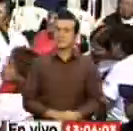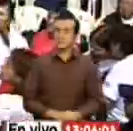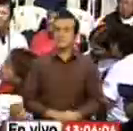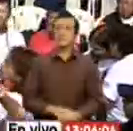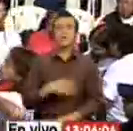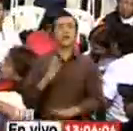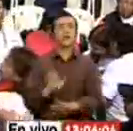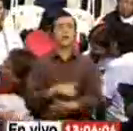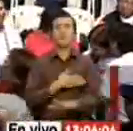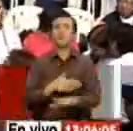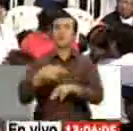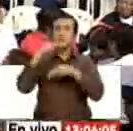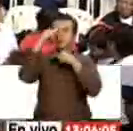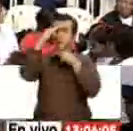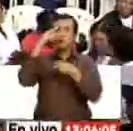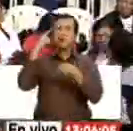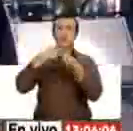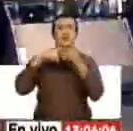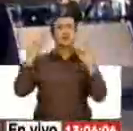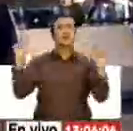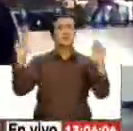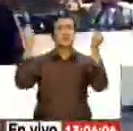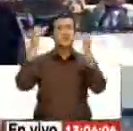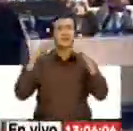La música en honor a Quito encendió la fiesta.